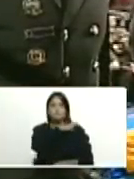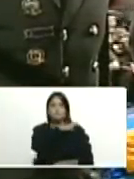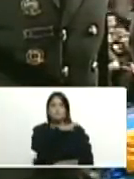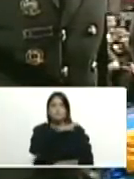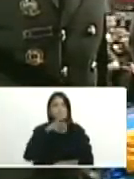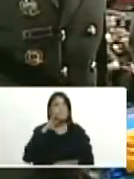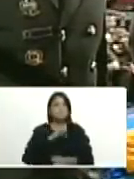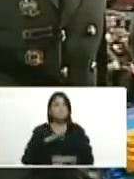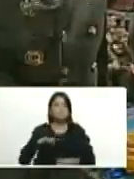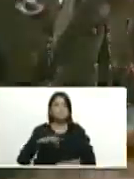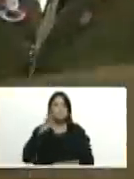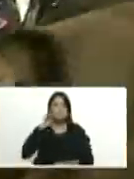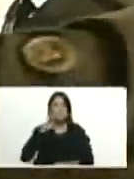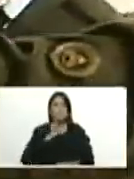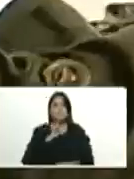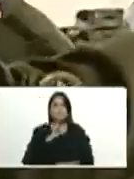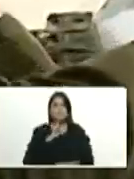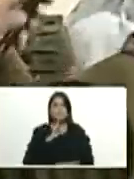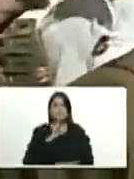Bolivariana.